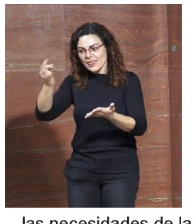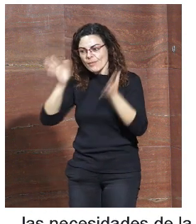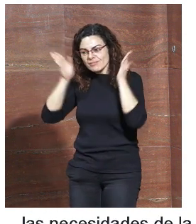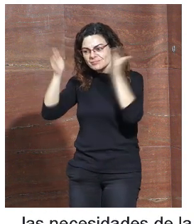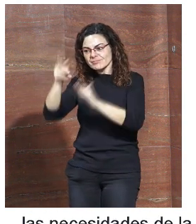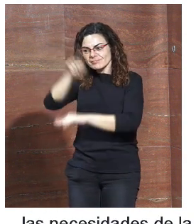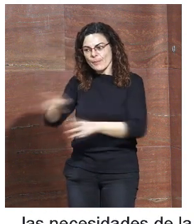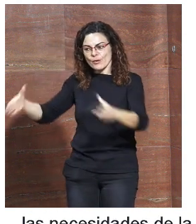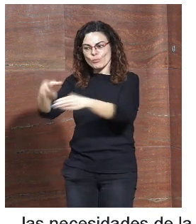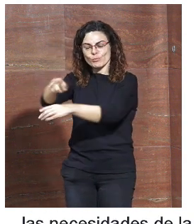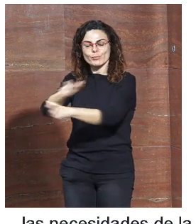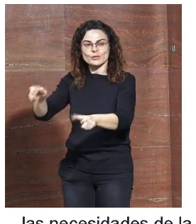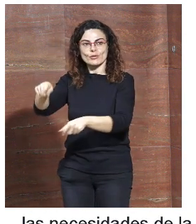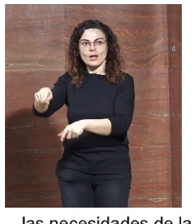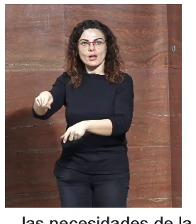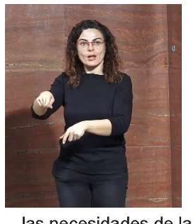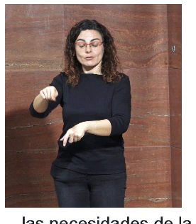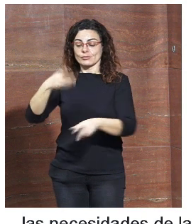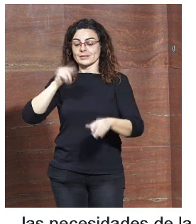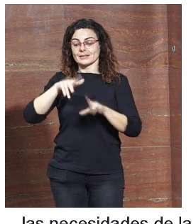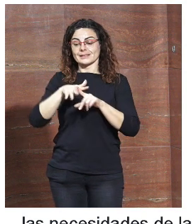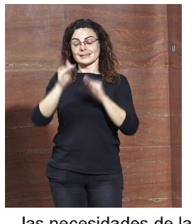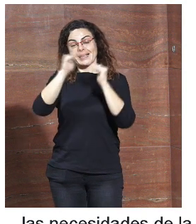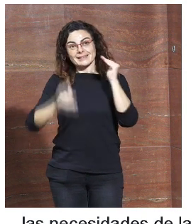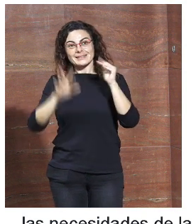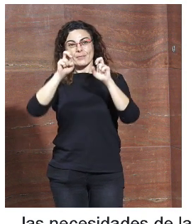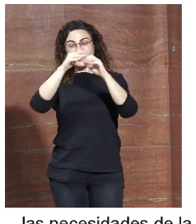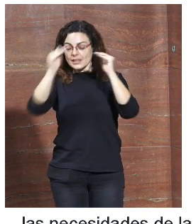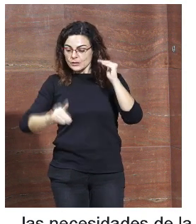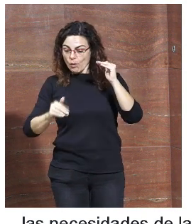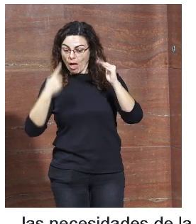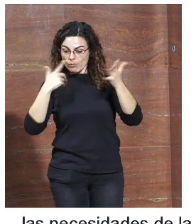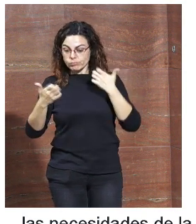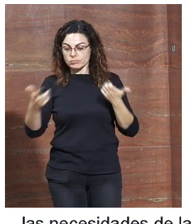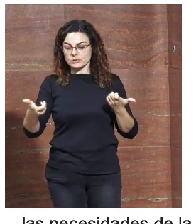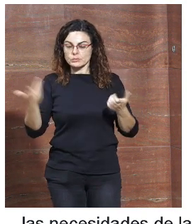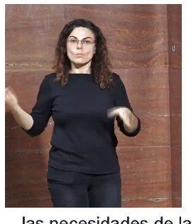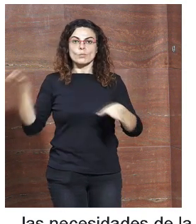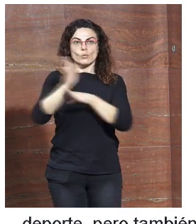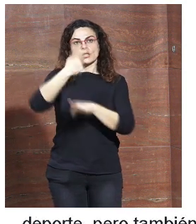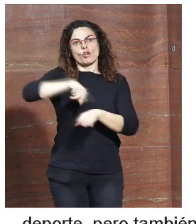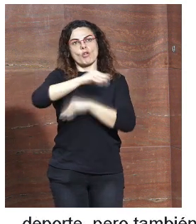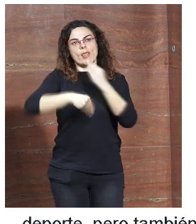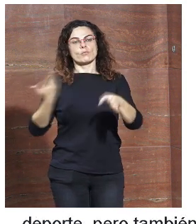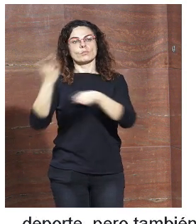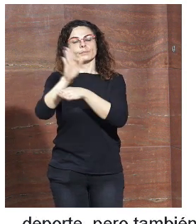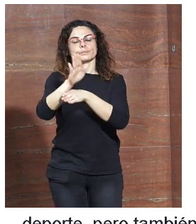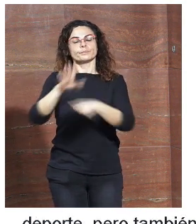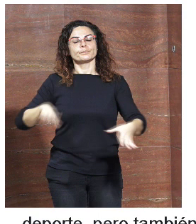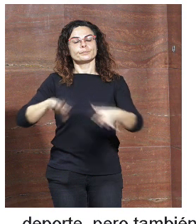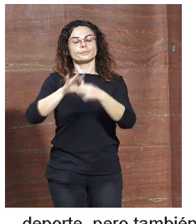En ese sentido, los ejes de desigualdad en urbanismo y arquitectura que proponemos, aquí los veis, es una propuesta que hacemos